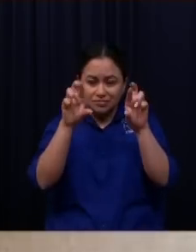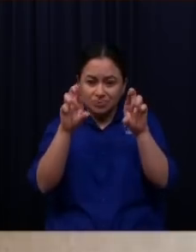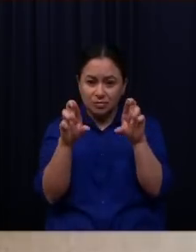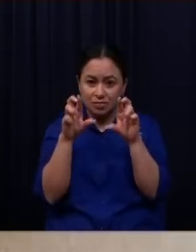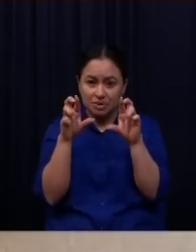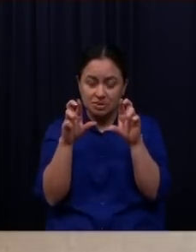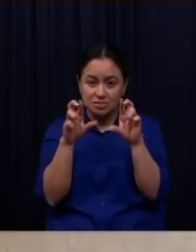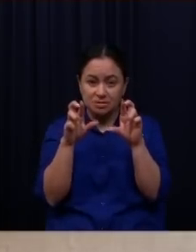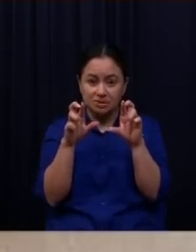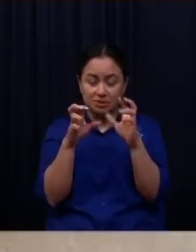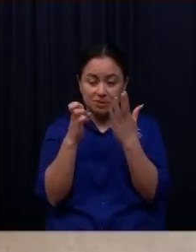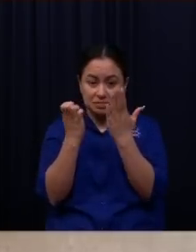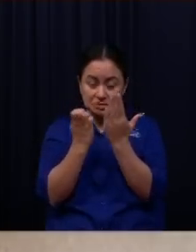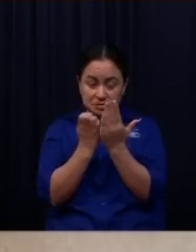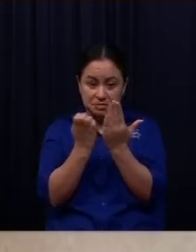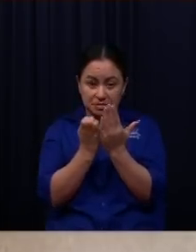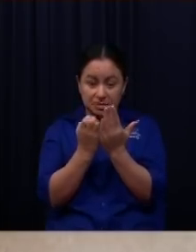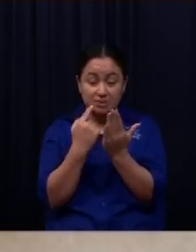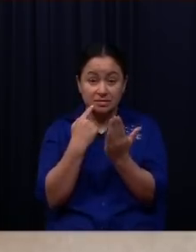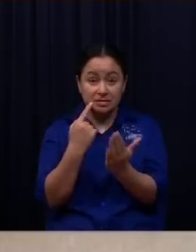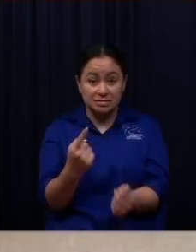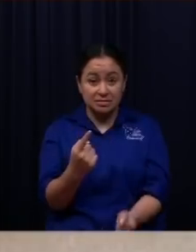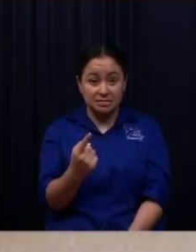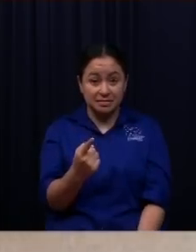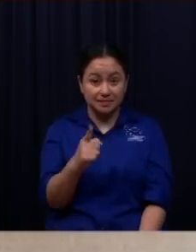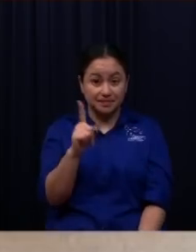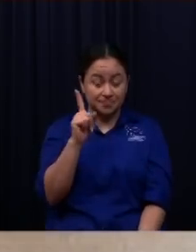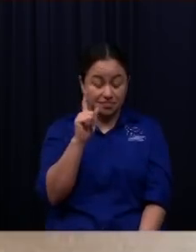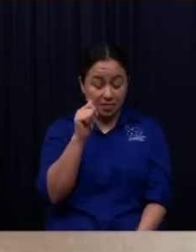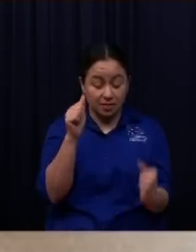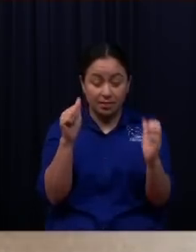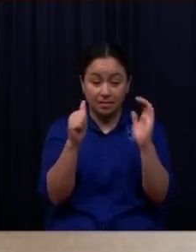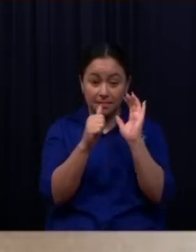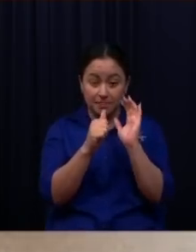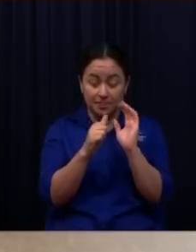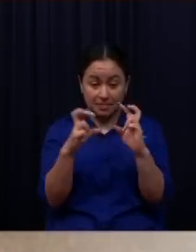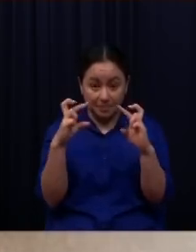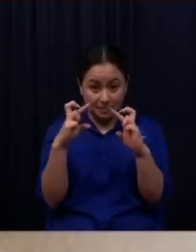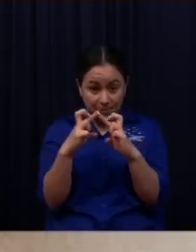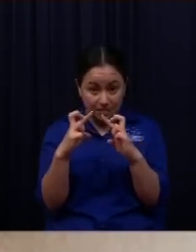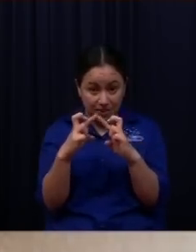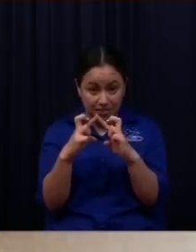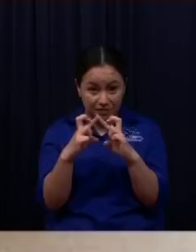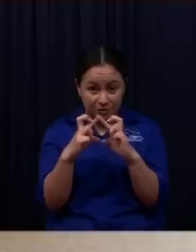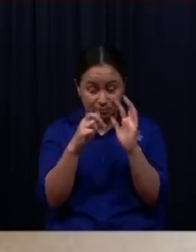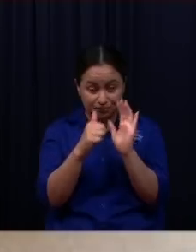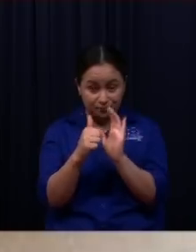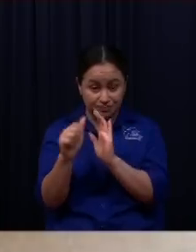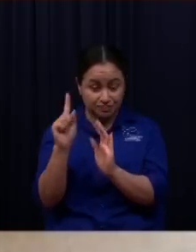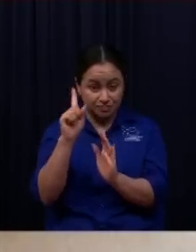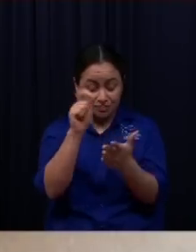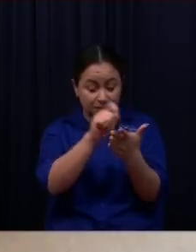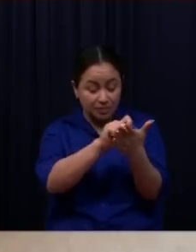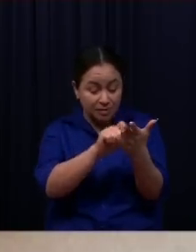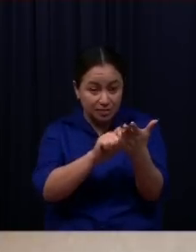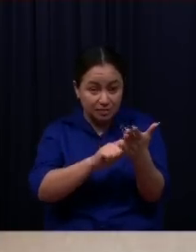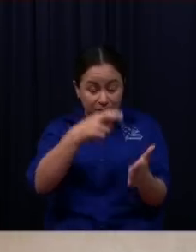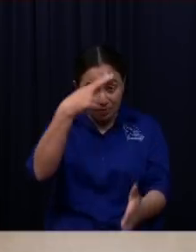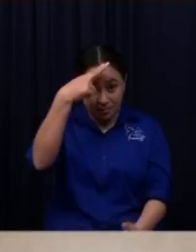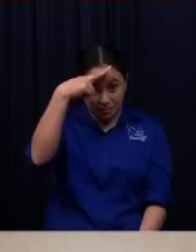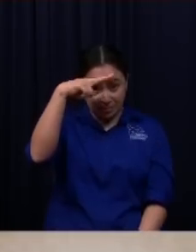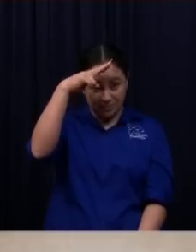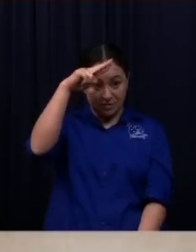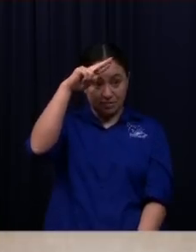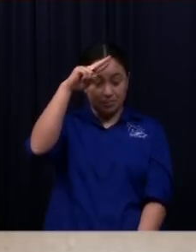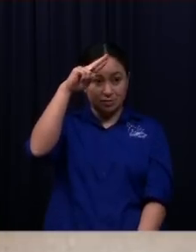el apóstol Pablo no escribió Hebreos. Yo tengo evidencia bíblica para afirmar que sí.